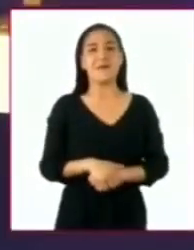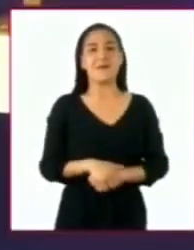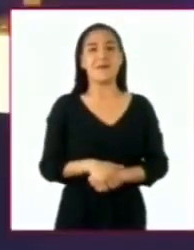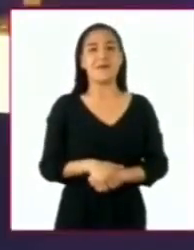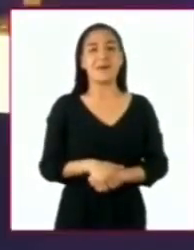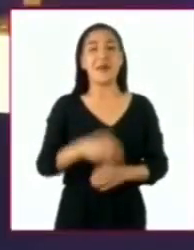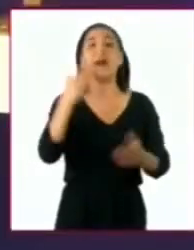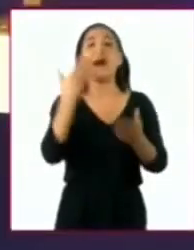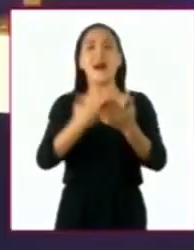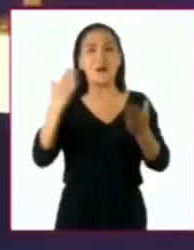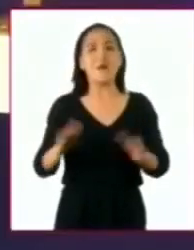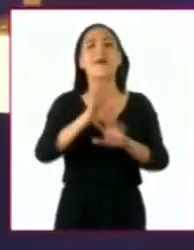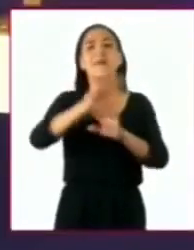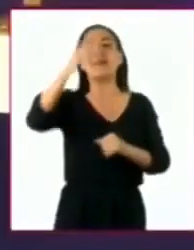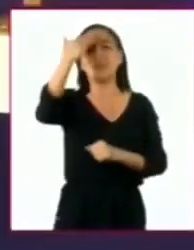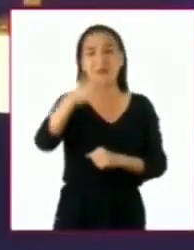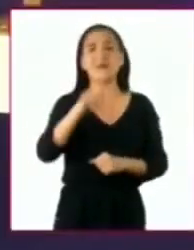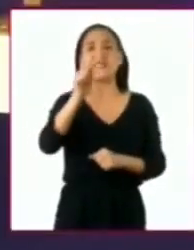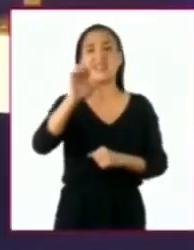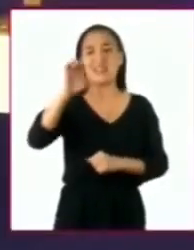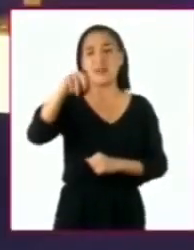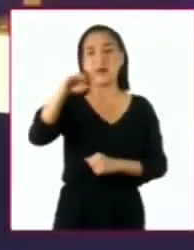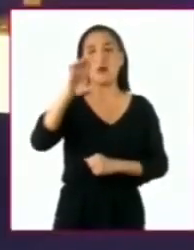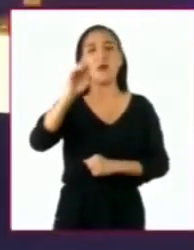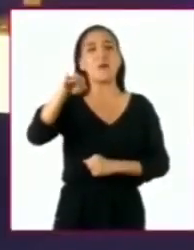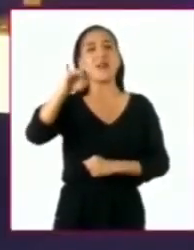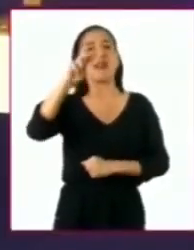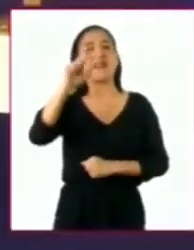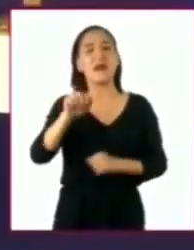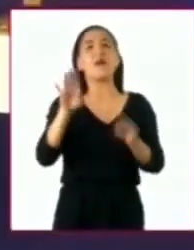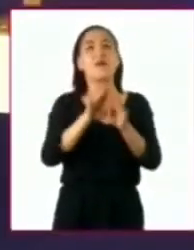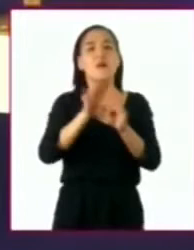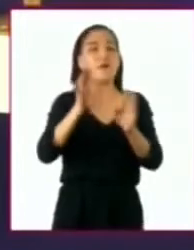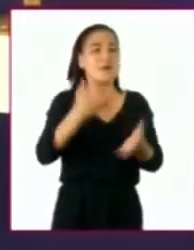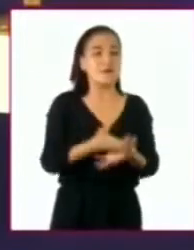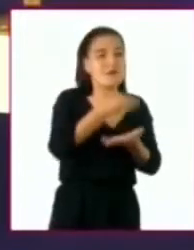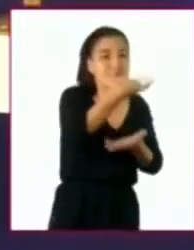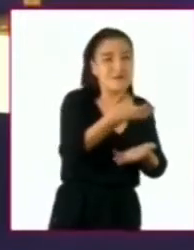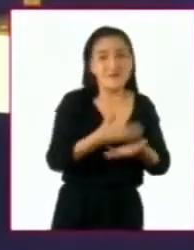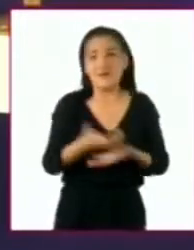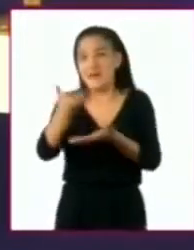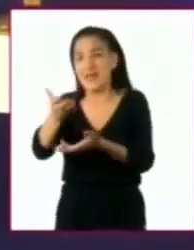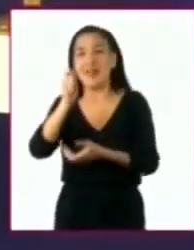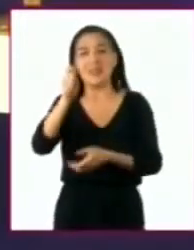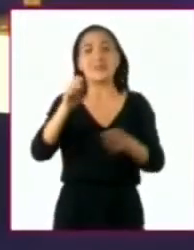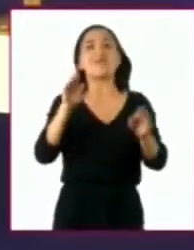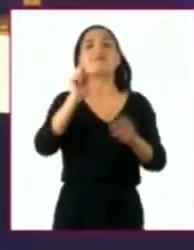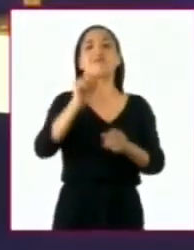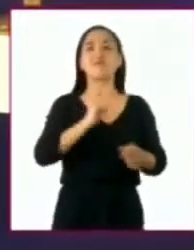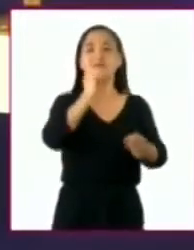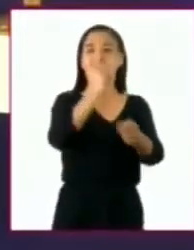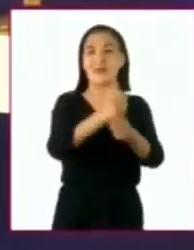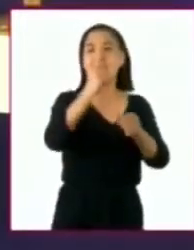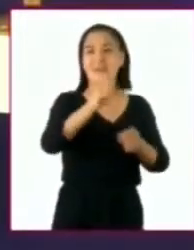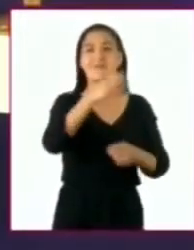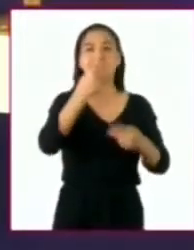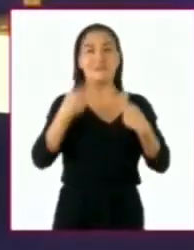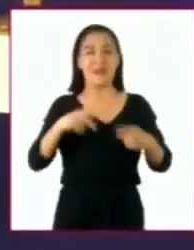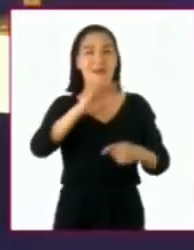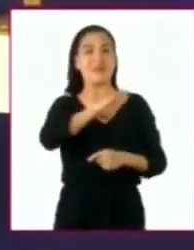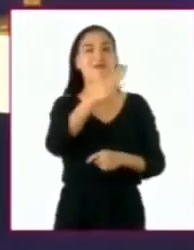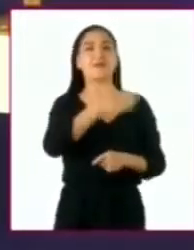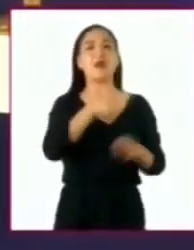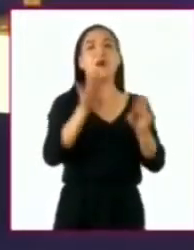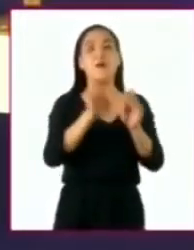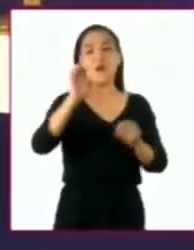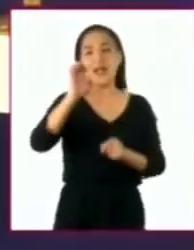Ahora sabemos que la encomienda consistió en repartir señoríos a los conquistadores, a quienes se les denominaba